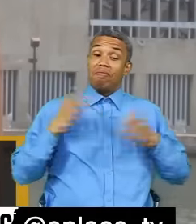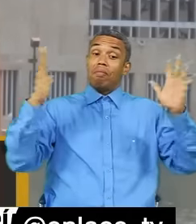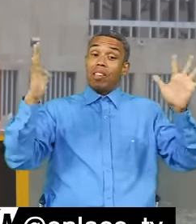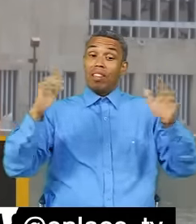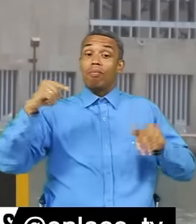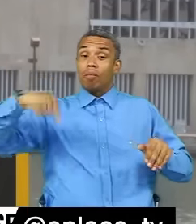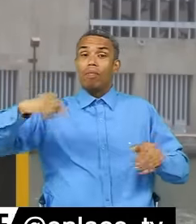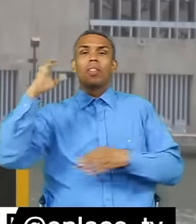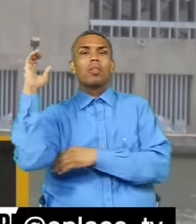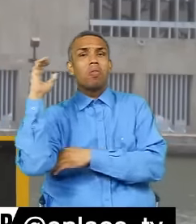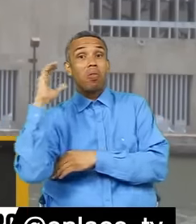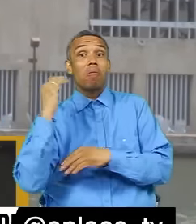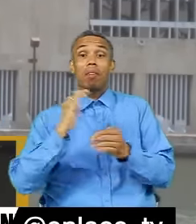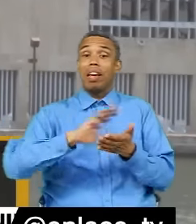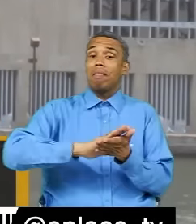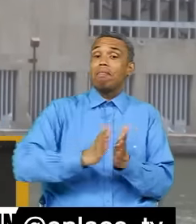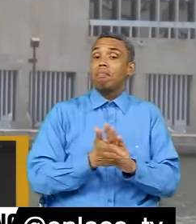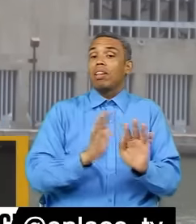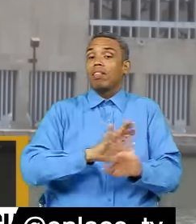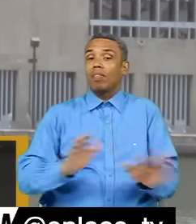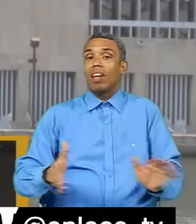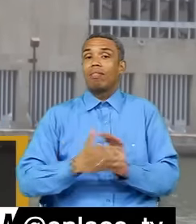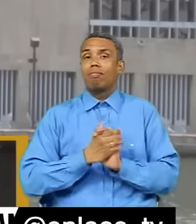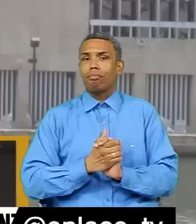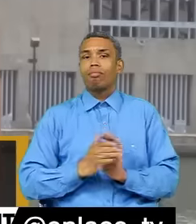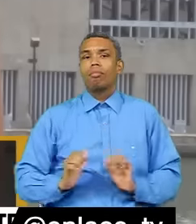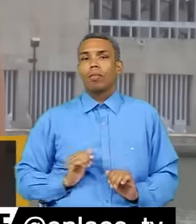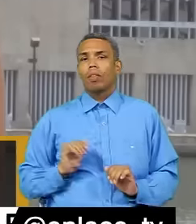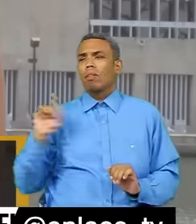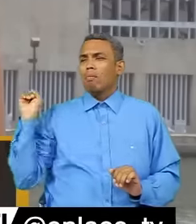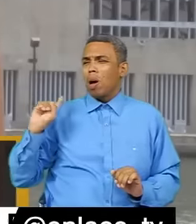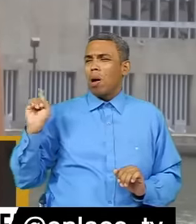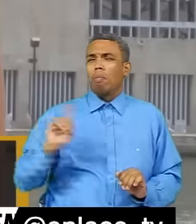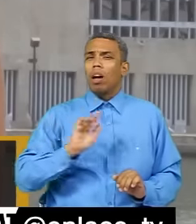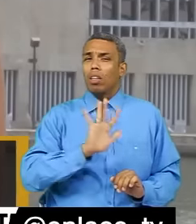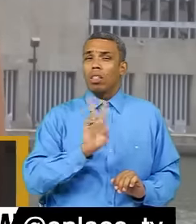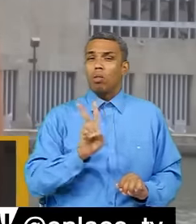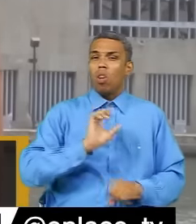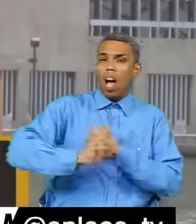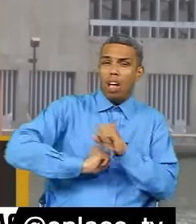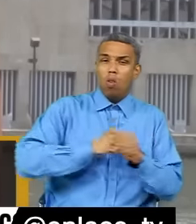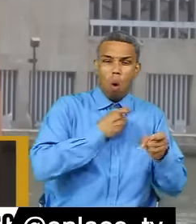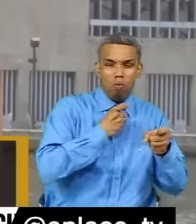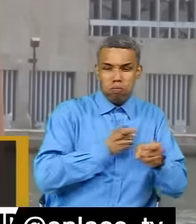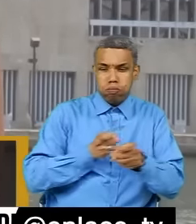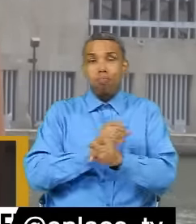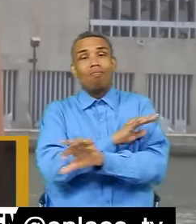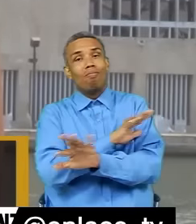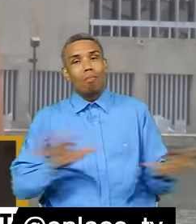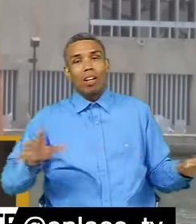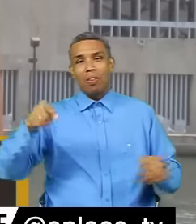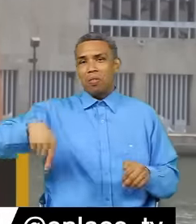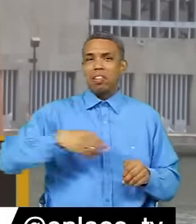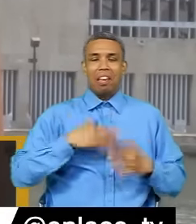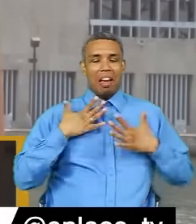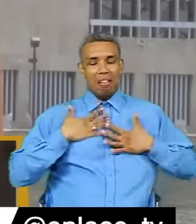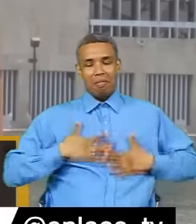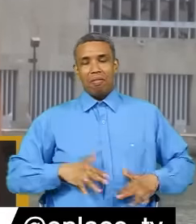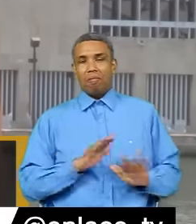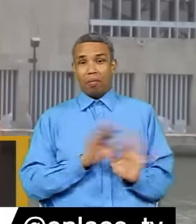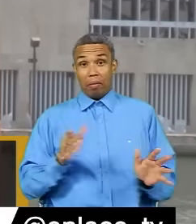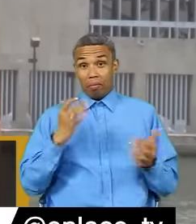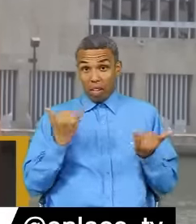a 52 años de conflicto armado. Pero quiero invitarlos en este momento para que veamos